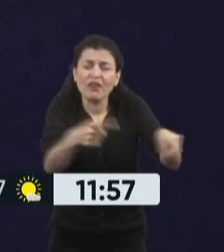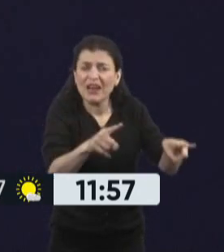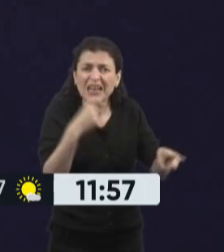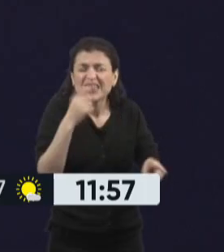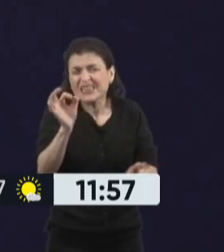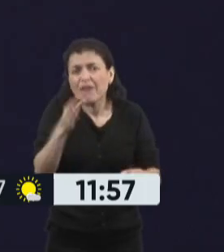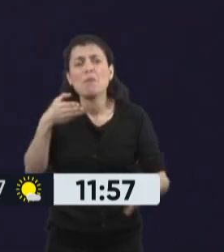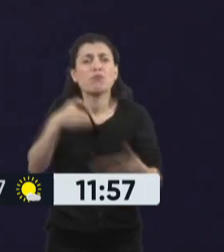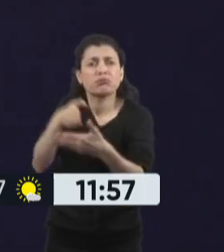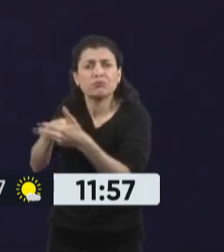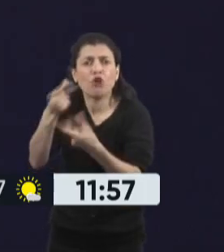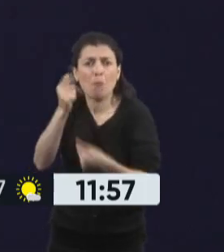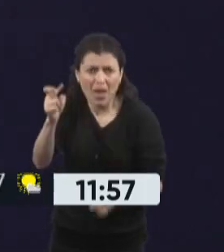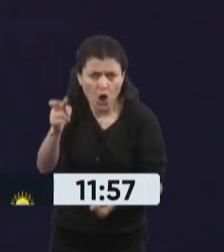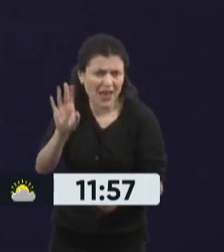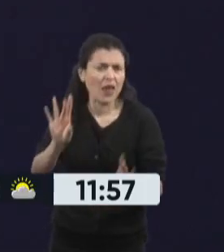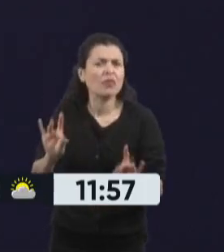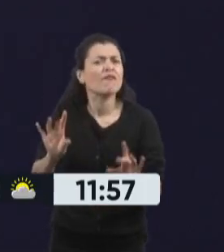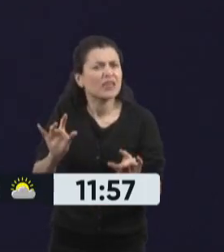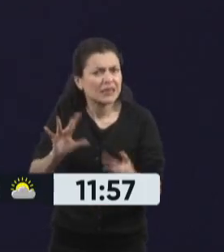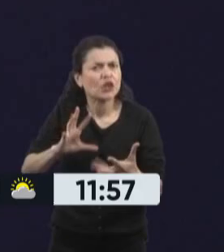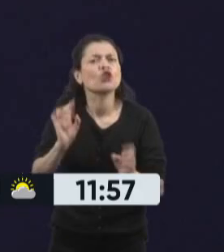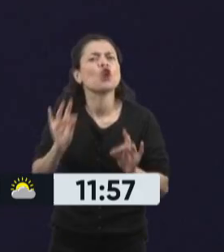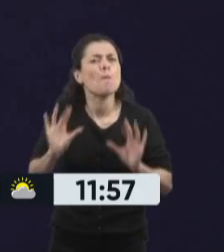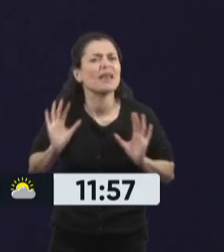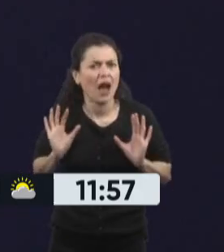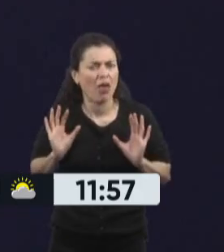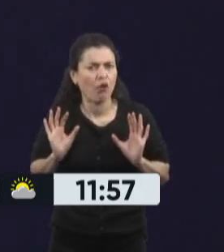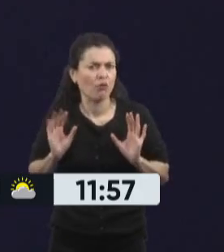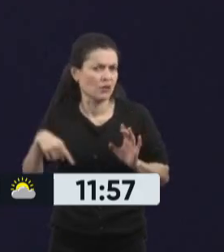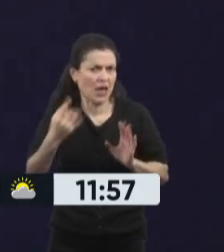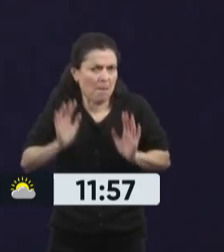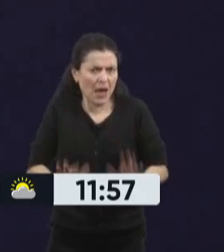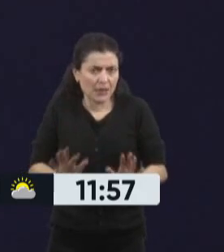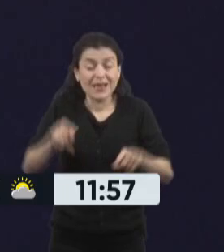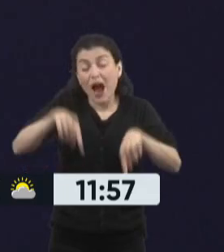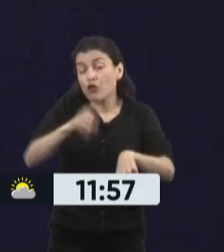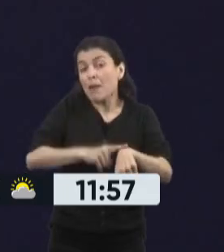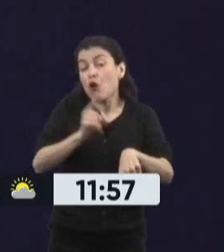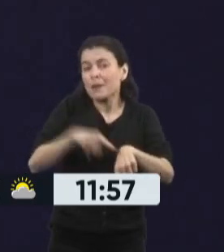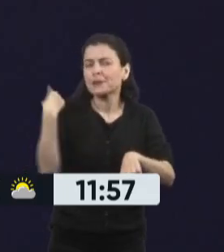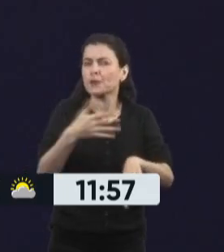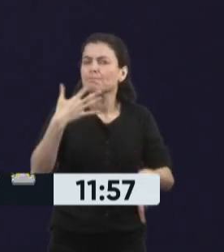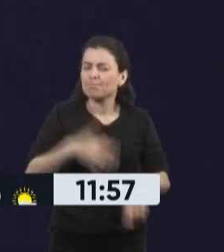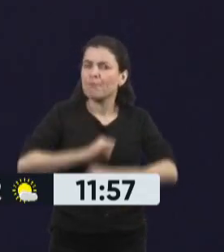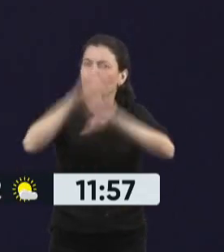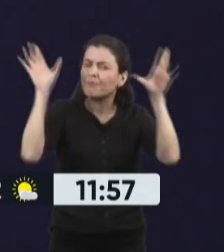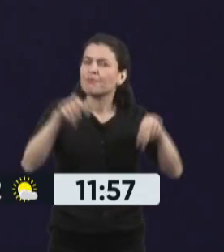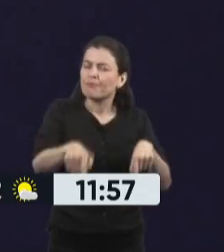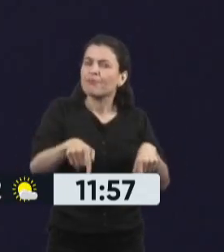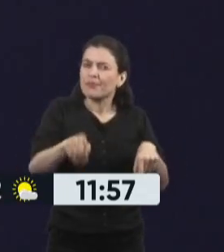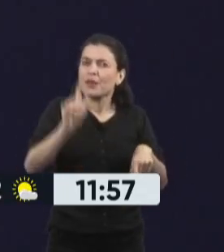nefasto, siempre lo fue, digamos, y en tal caso lo que estamos haciendo, entendiendo de